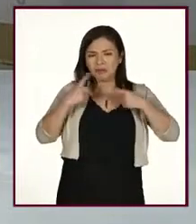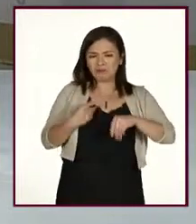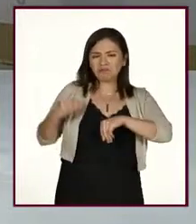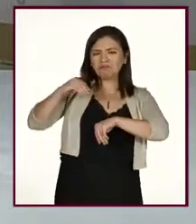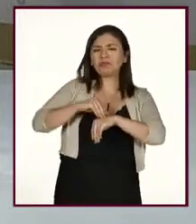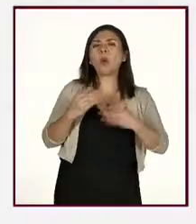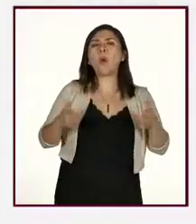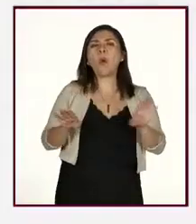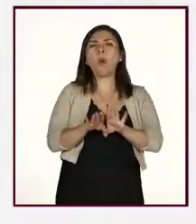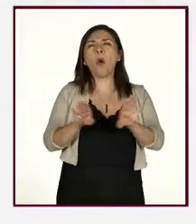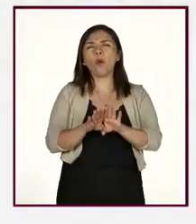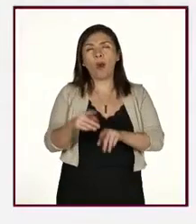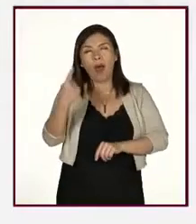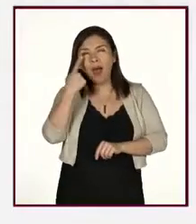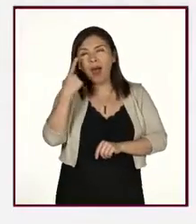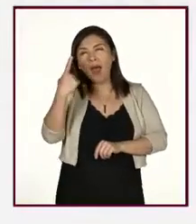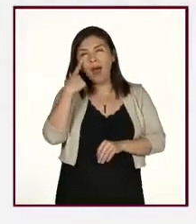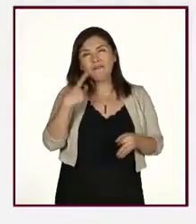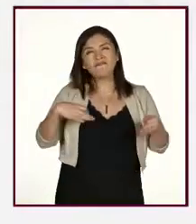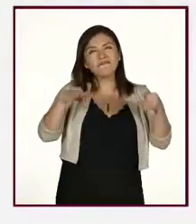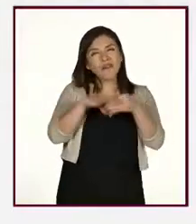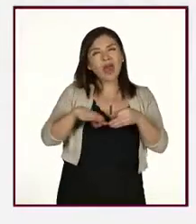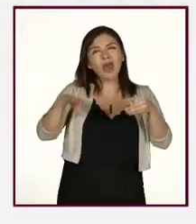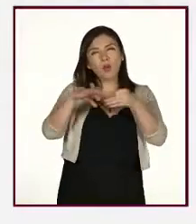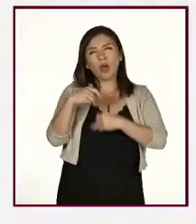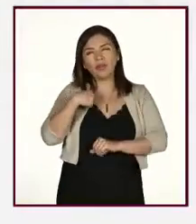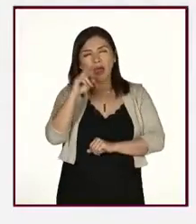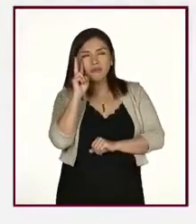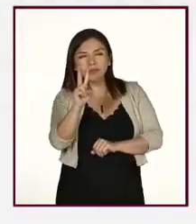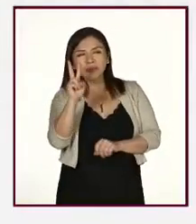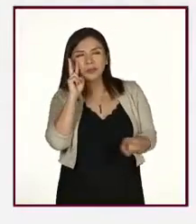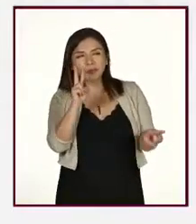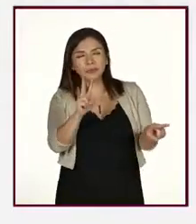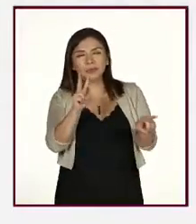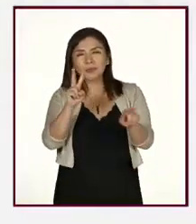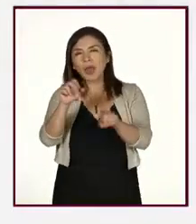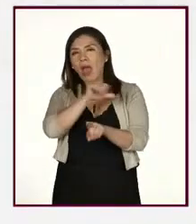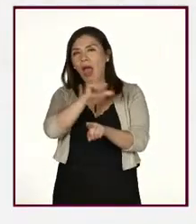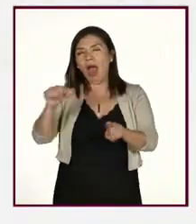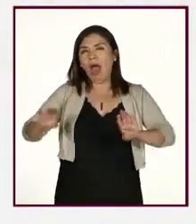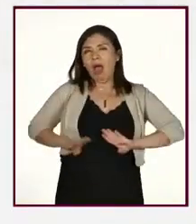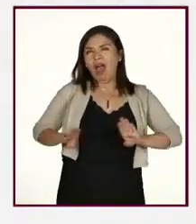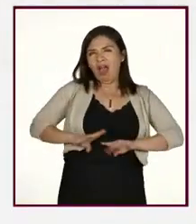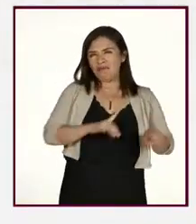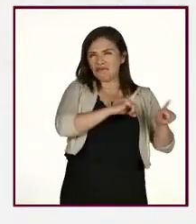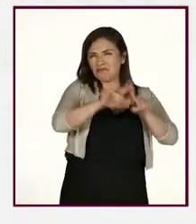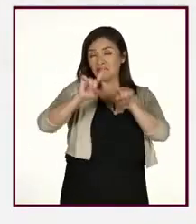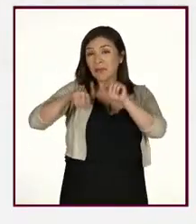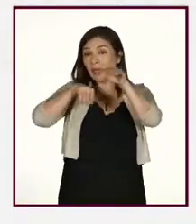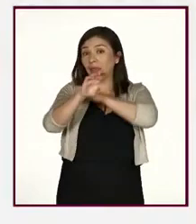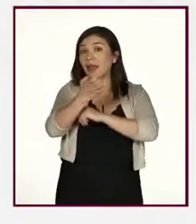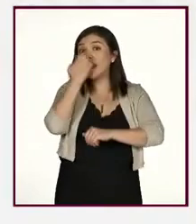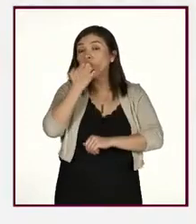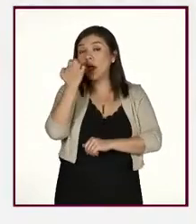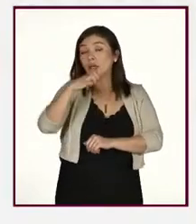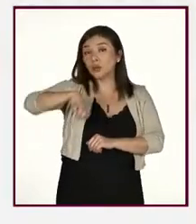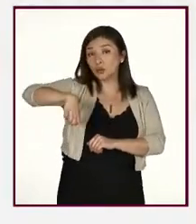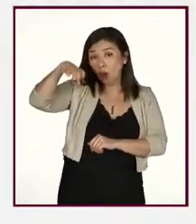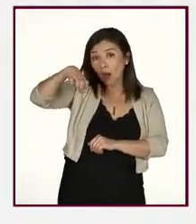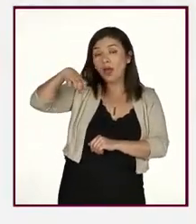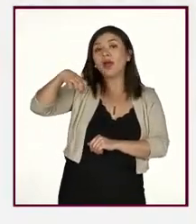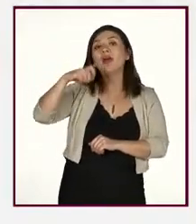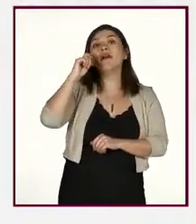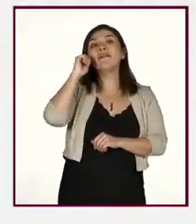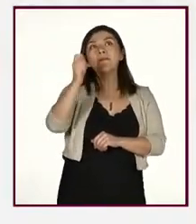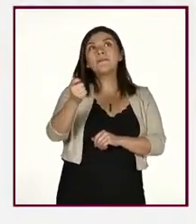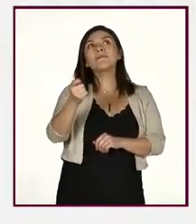las frecuentes que llegamos a observar como manifestaciones conductuales a nivel escolar, que sería lo que suelen a lo